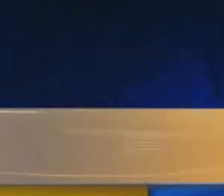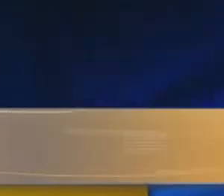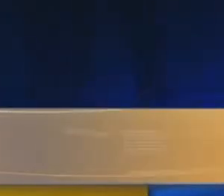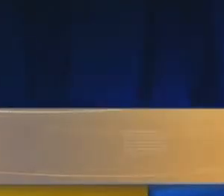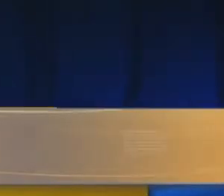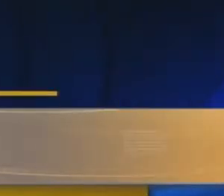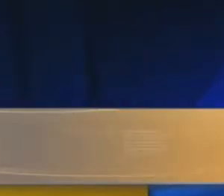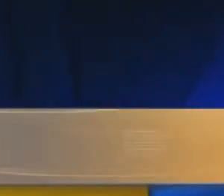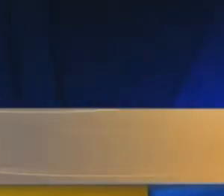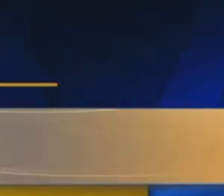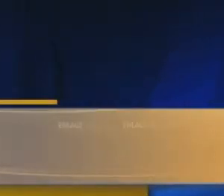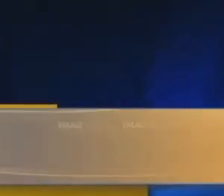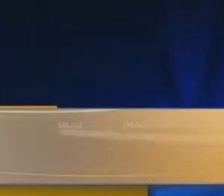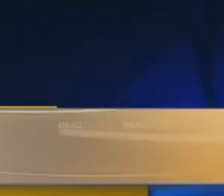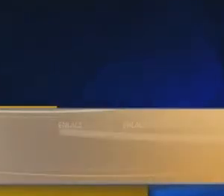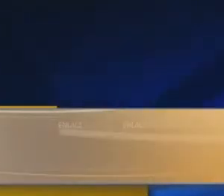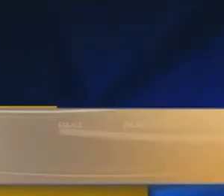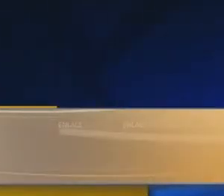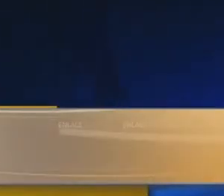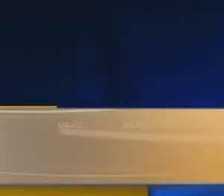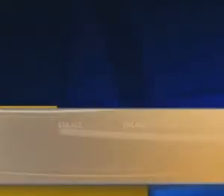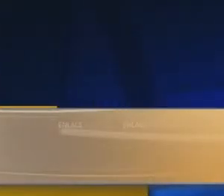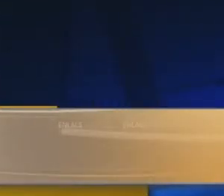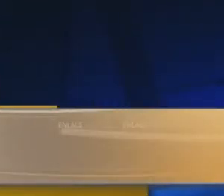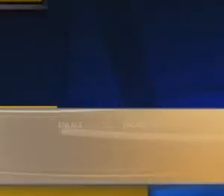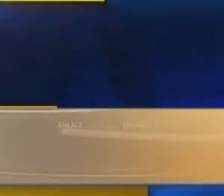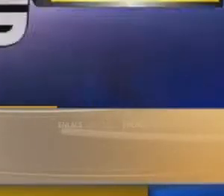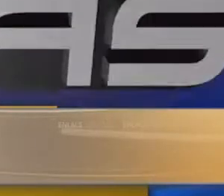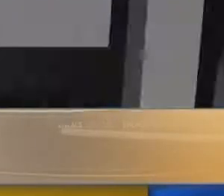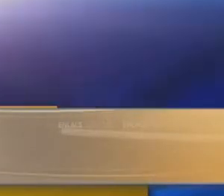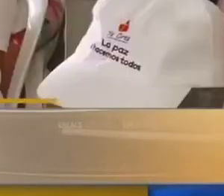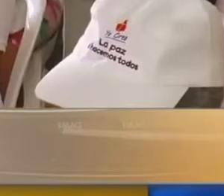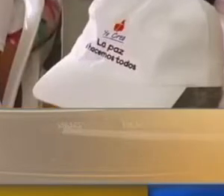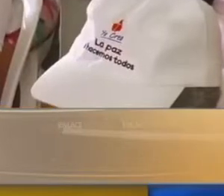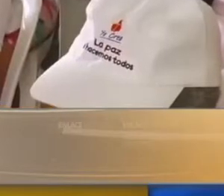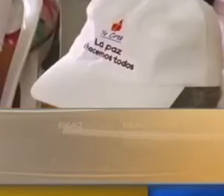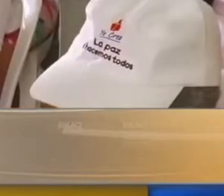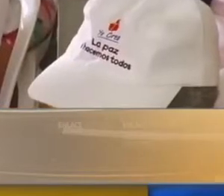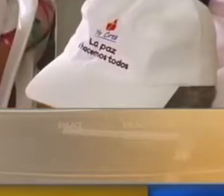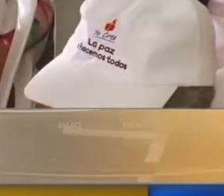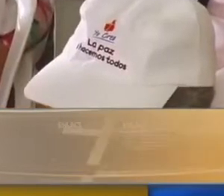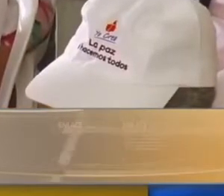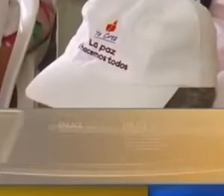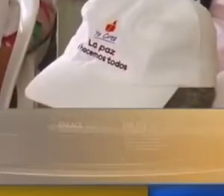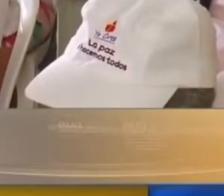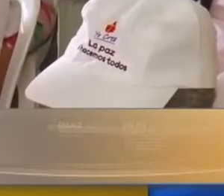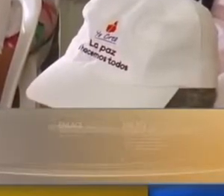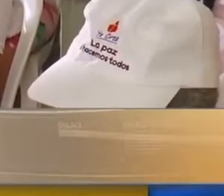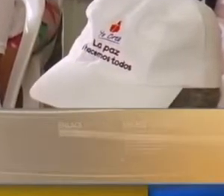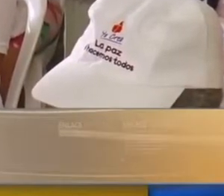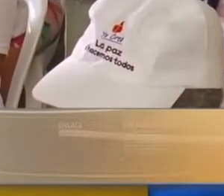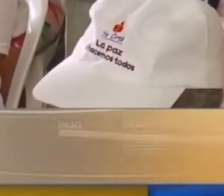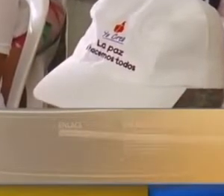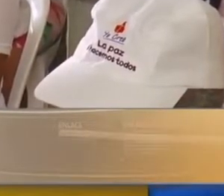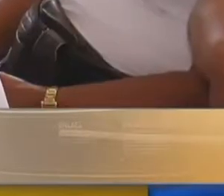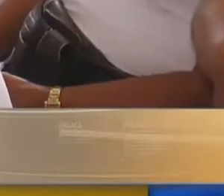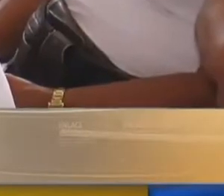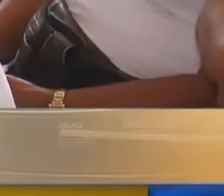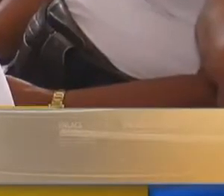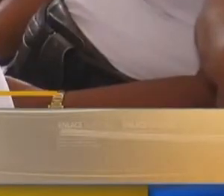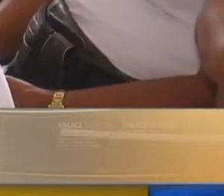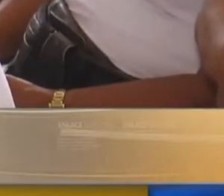Temor en los habitantes de la Comuna 4 por la presencia de los caracoles africanos. Habitantes del barrio Primero de Mayo participaron del taller de